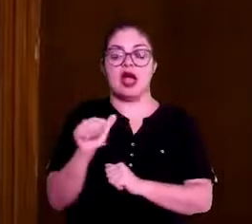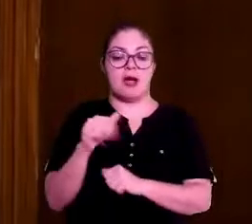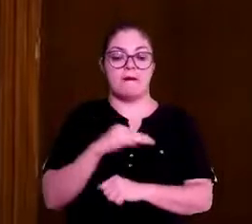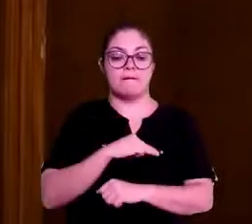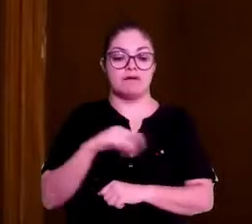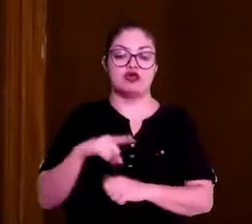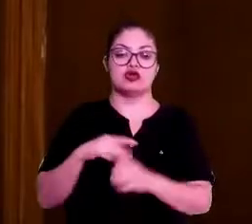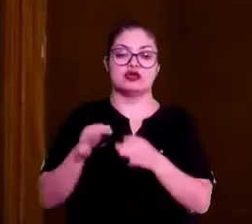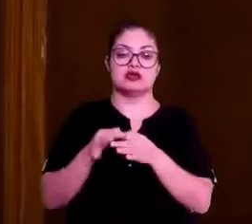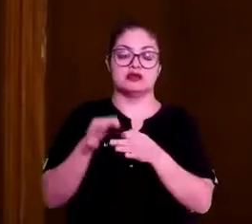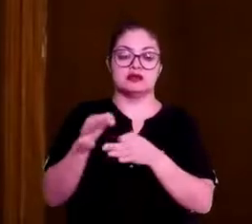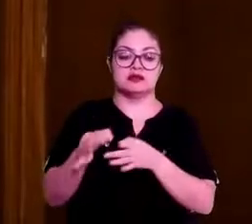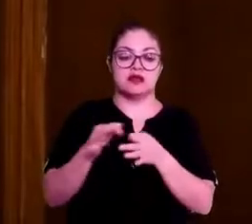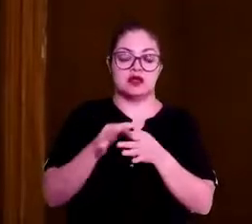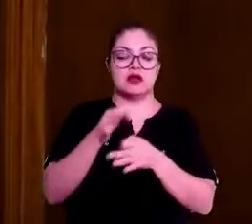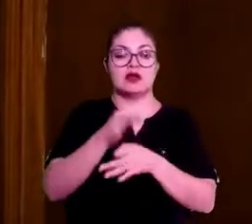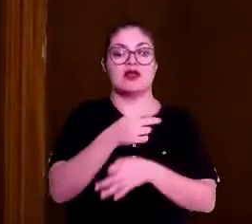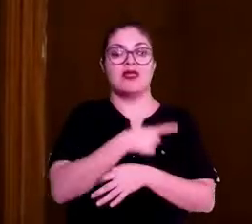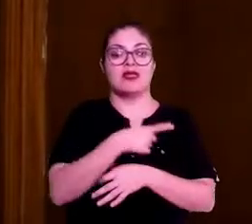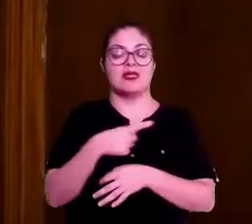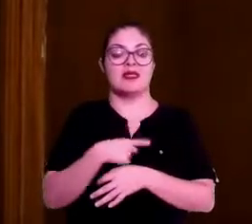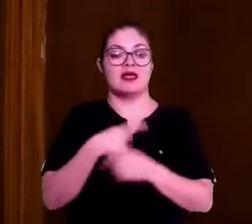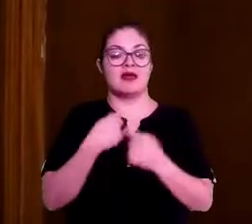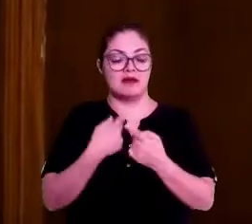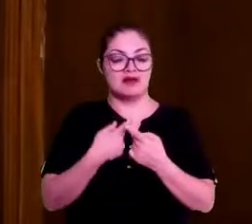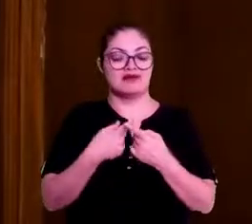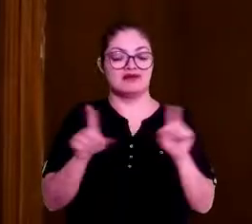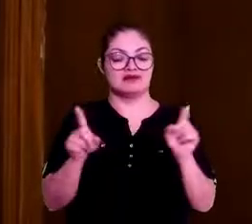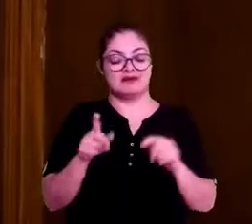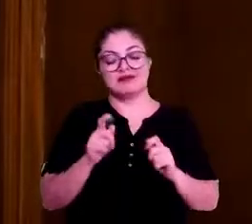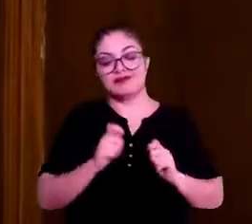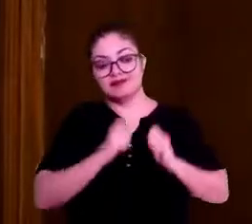municipios, dotándoles de personalidad jurídica